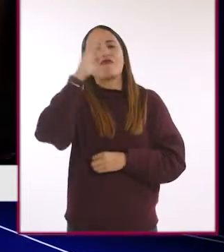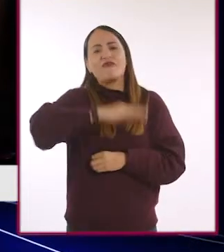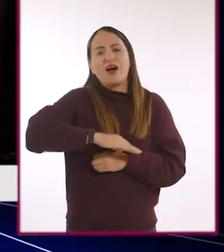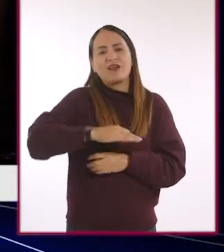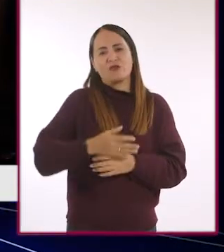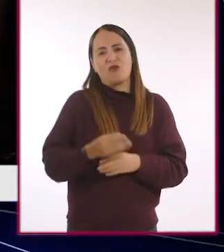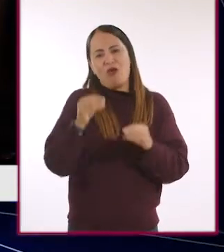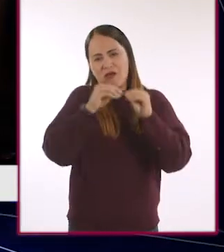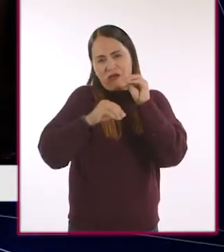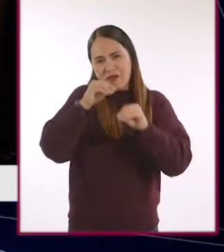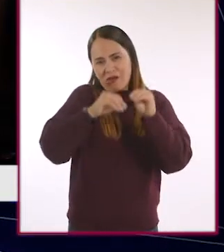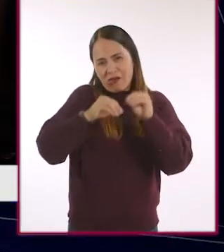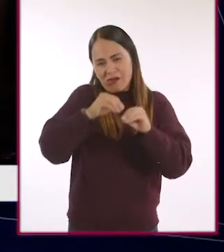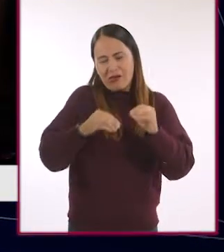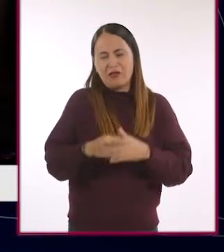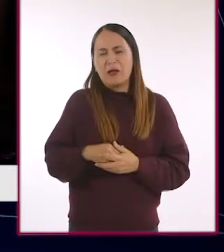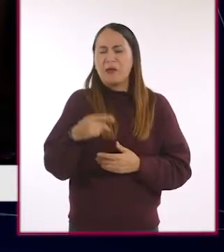mí eran